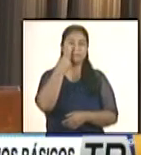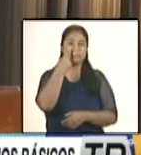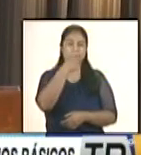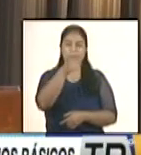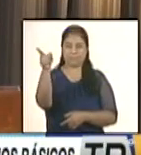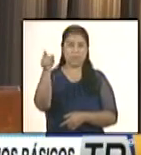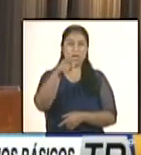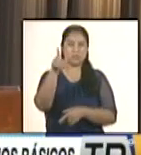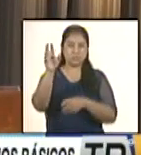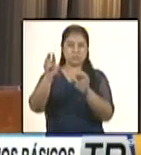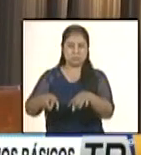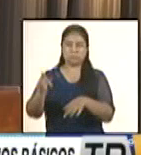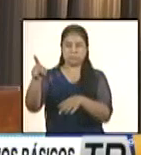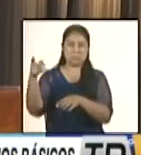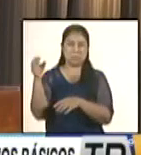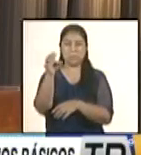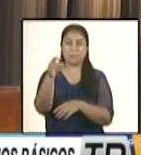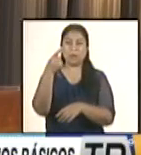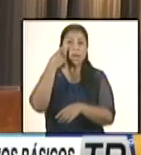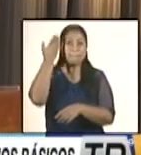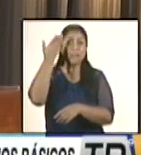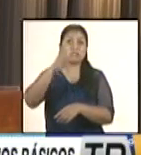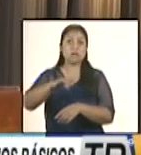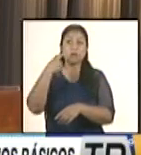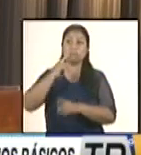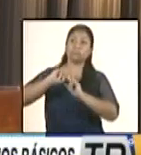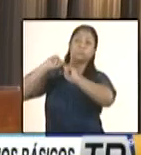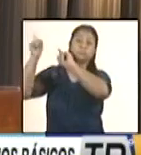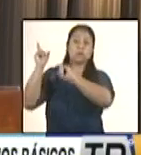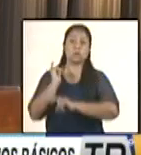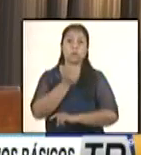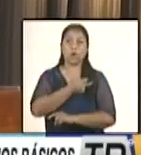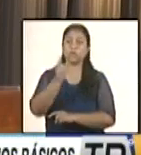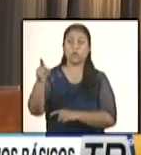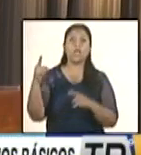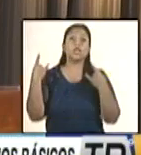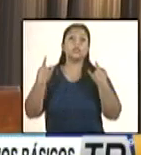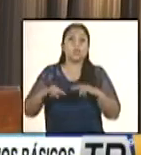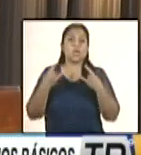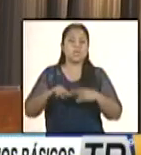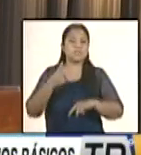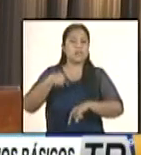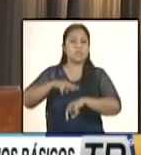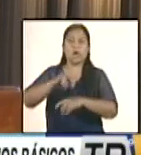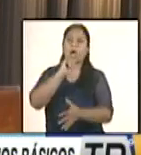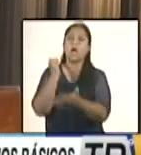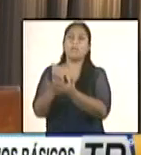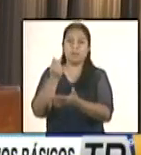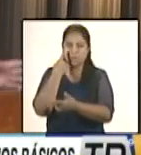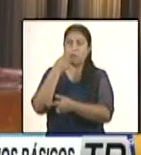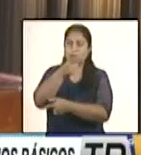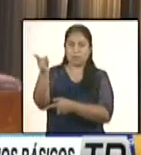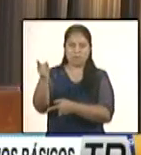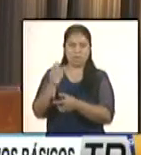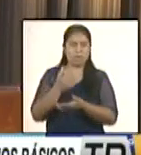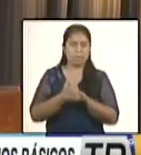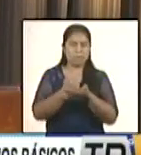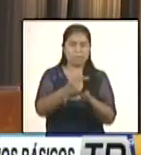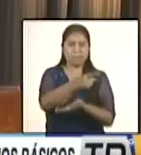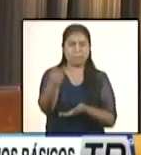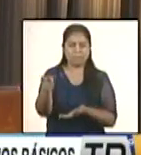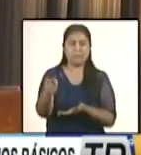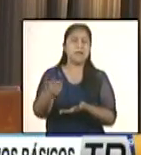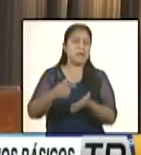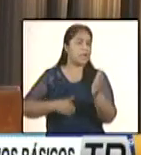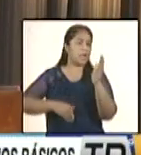digan a esa gente que mañana vaya al Congreso de la República y de urgencia nacional apruebe esa ley que los va a beneficiar a la mayoría